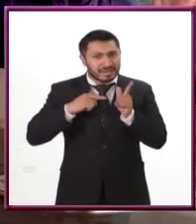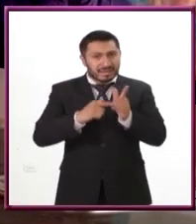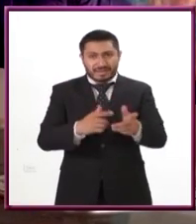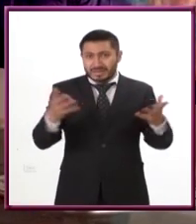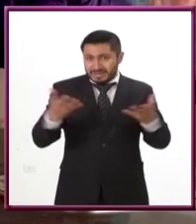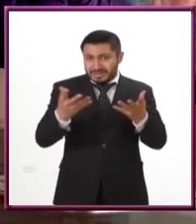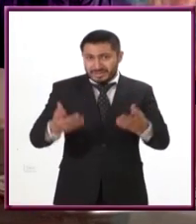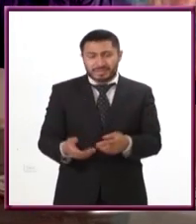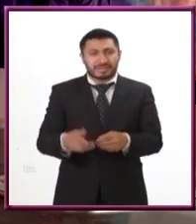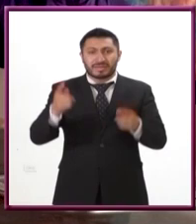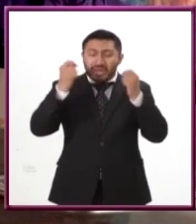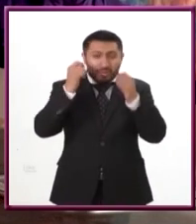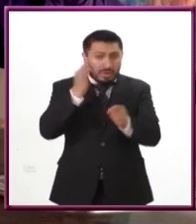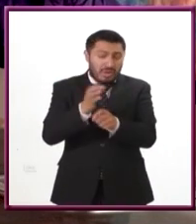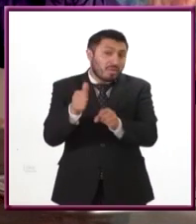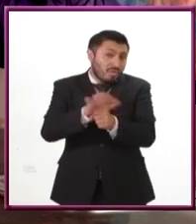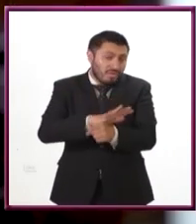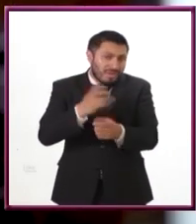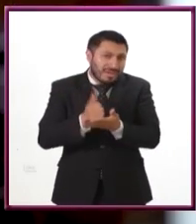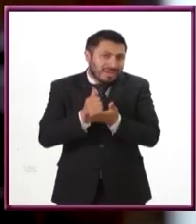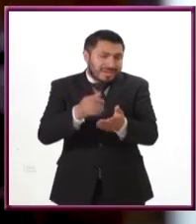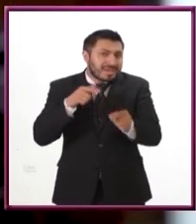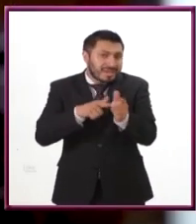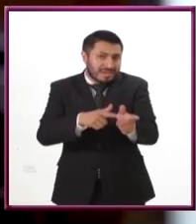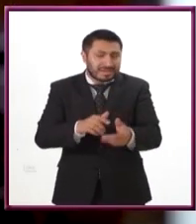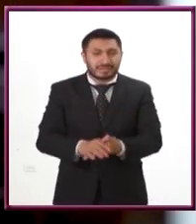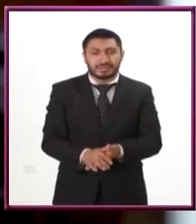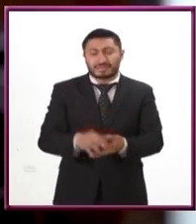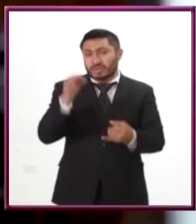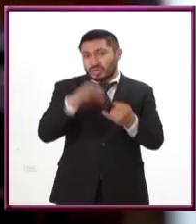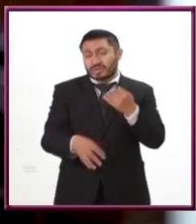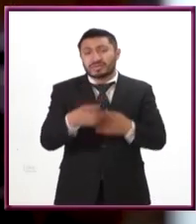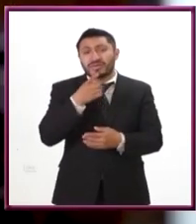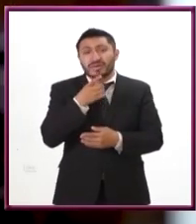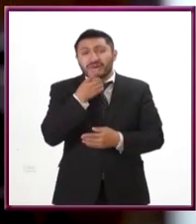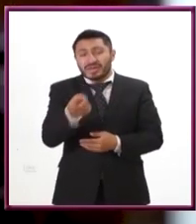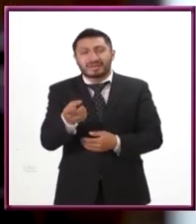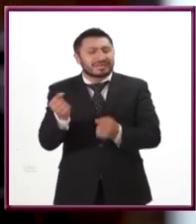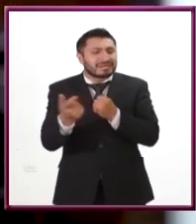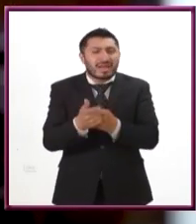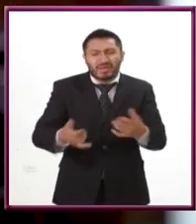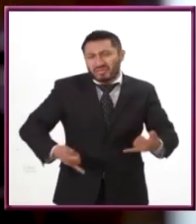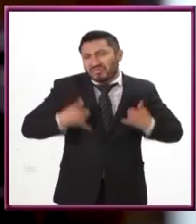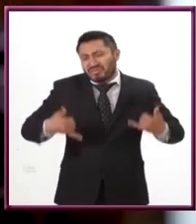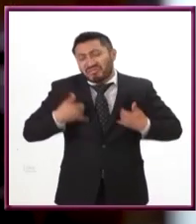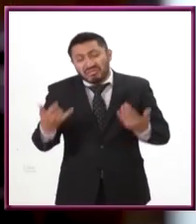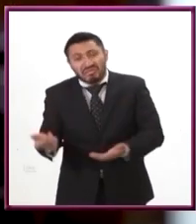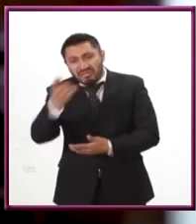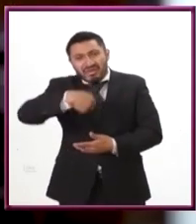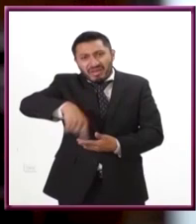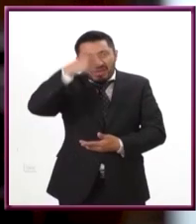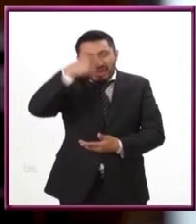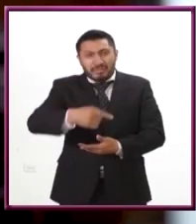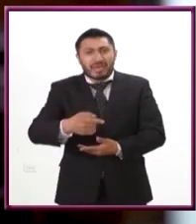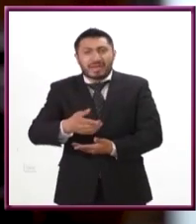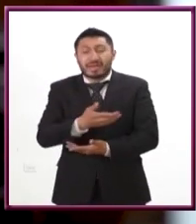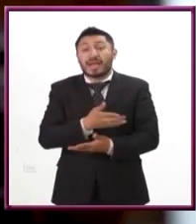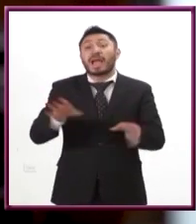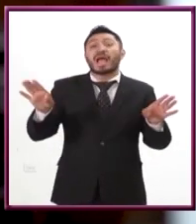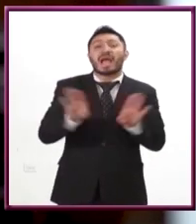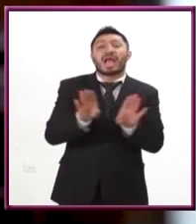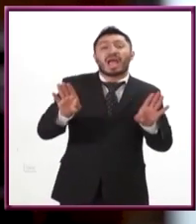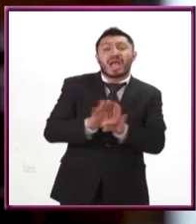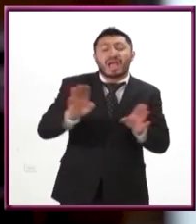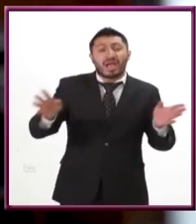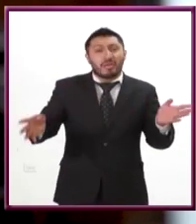y continuar haciéndolo por hoy a pesar de la pandemia. Gerardo, y por último, ¿podrías dirigirte a nuestros jóvenes y decirles de qué